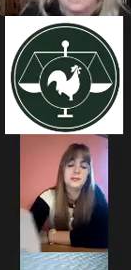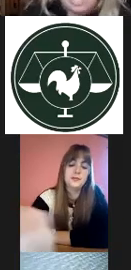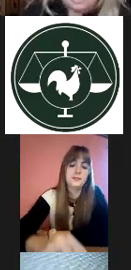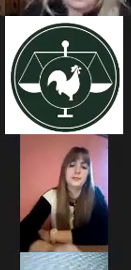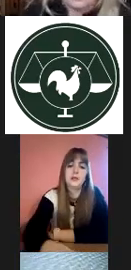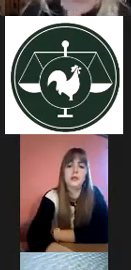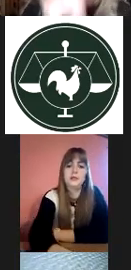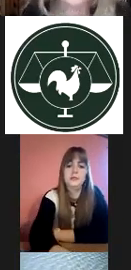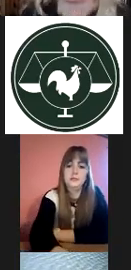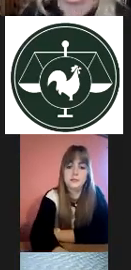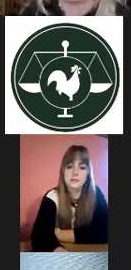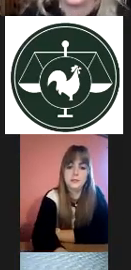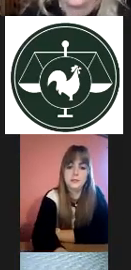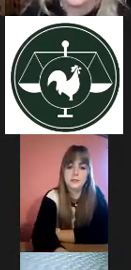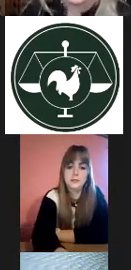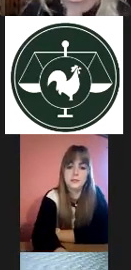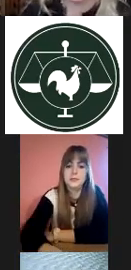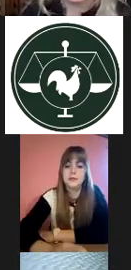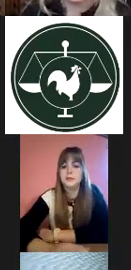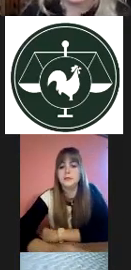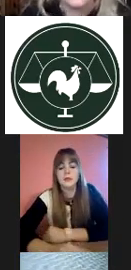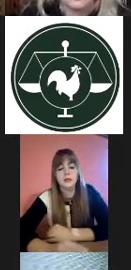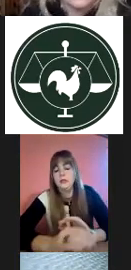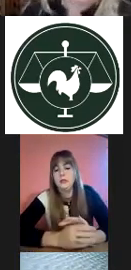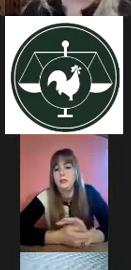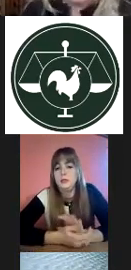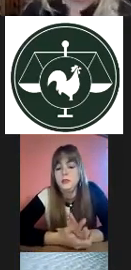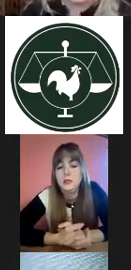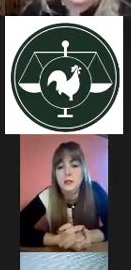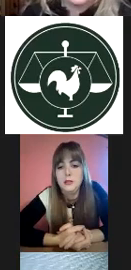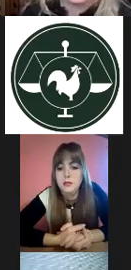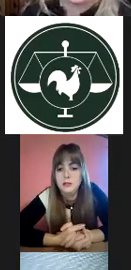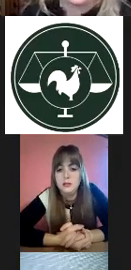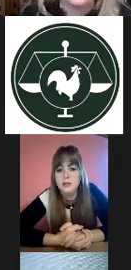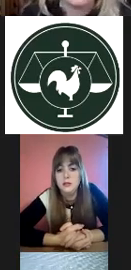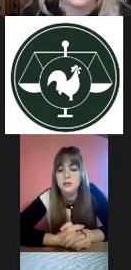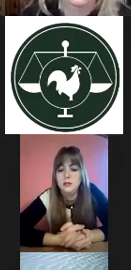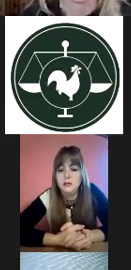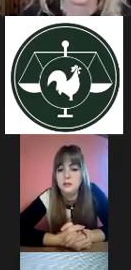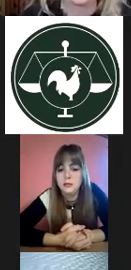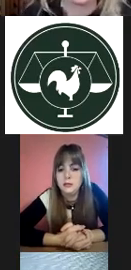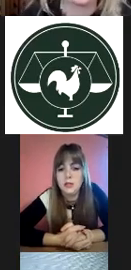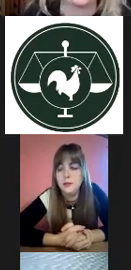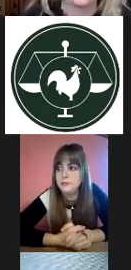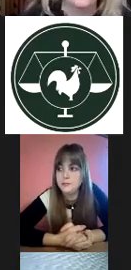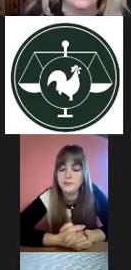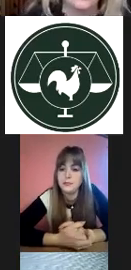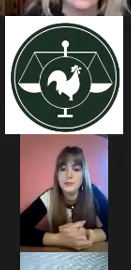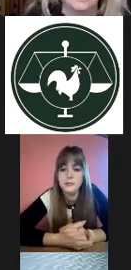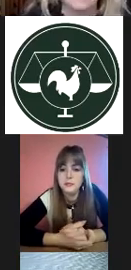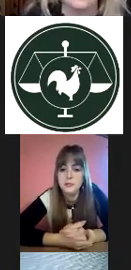vez deberían hacerse. Bueno, ahora la están haciendo, porque están desesperados por la responsabilidad que se les viene encima. Claro.